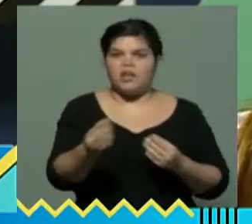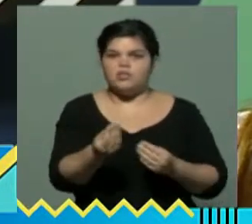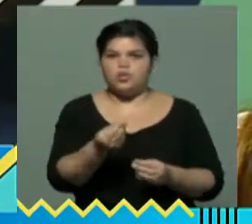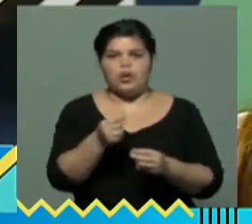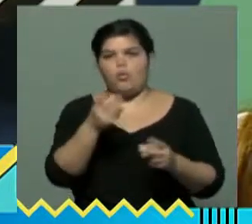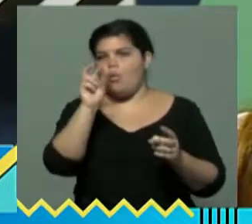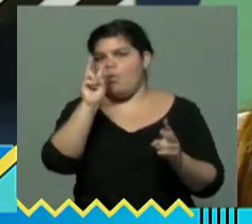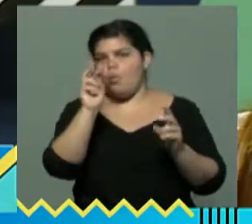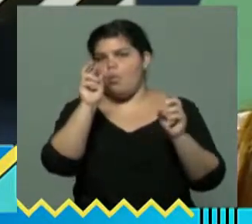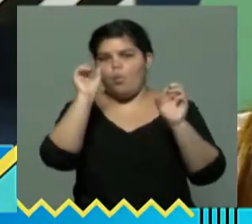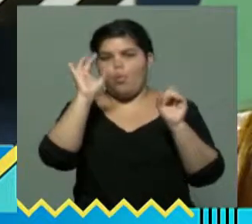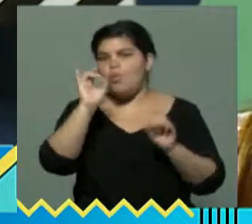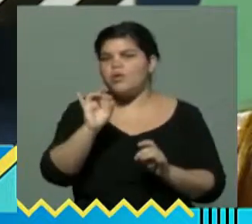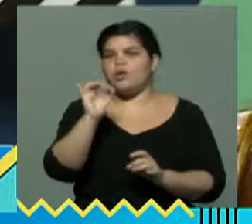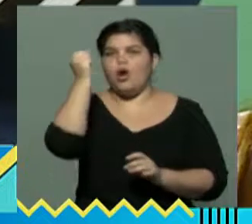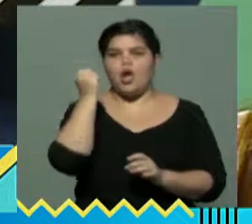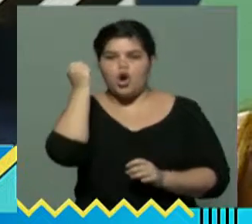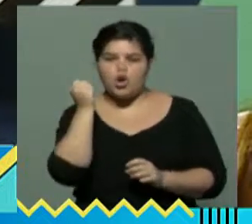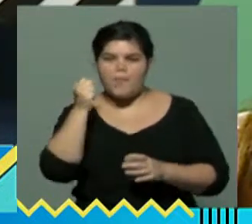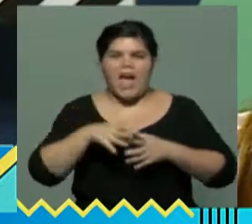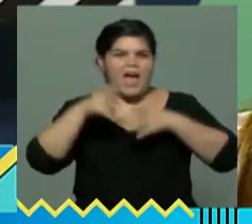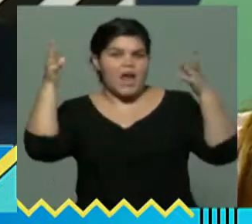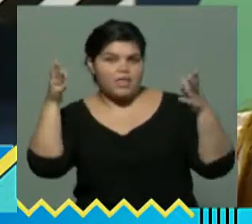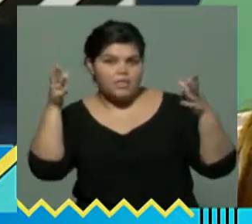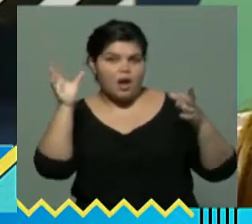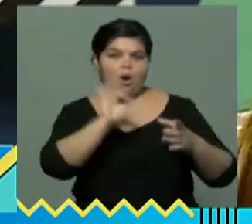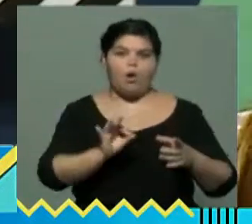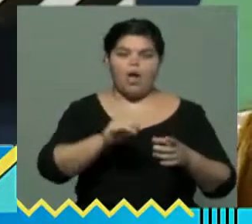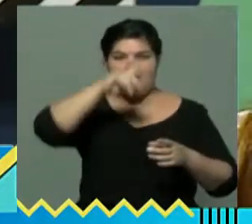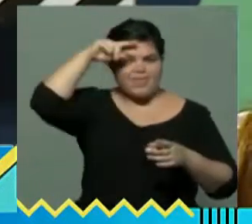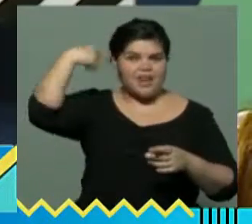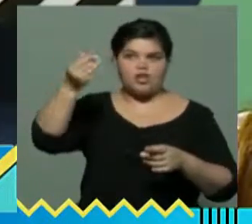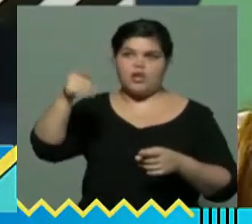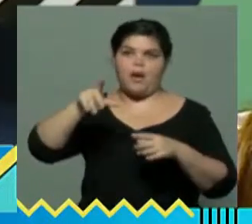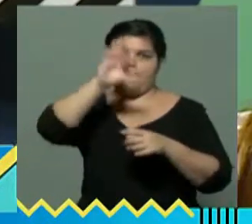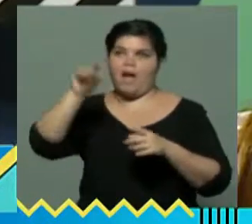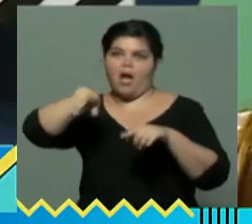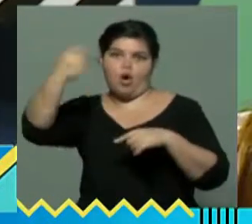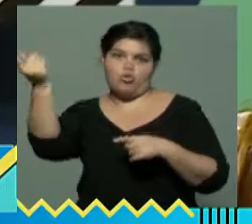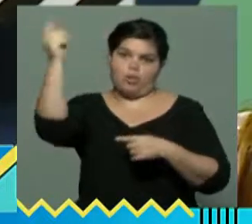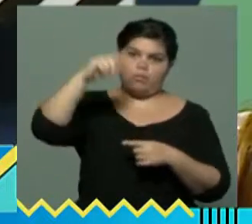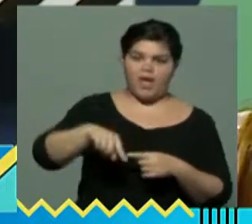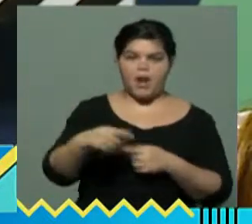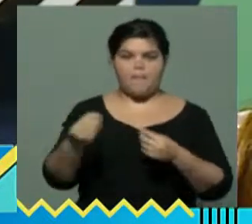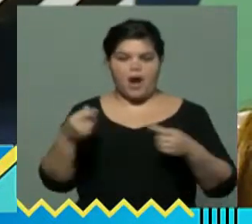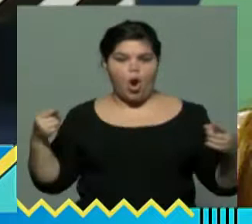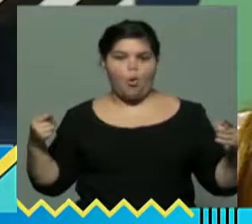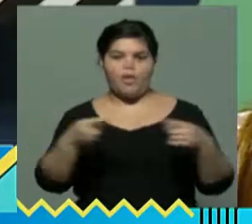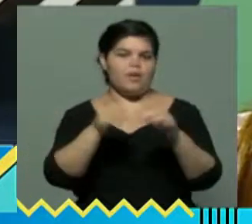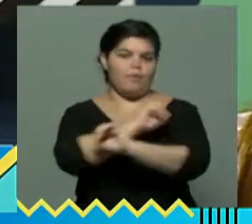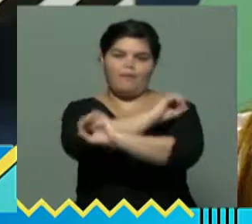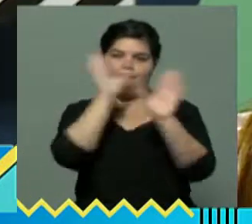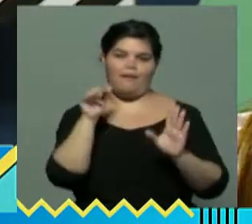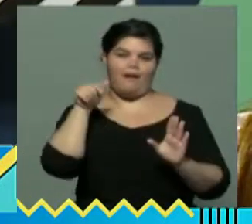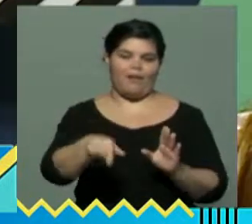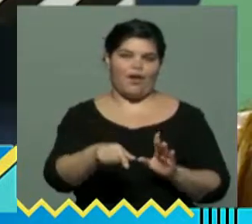económico de las mega empresas nacionales o las empresas internacionales que vienen al país con objetivos que claramente están lejos